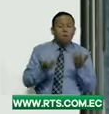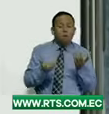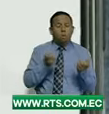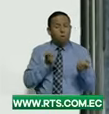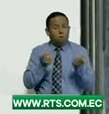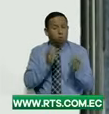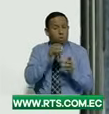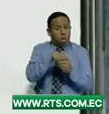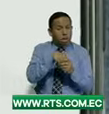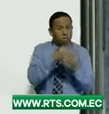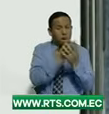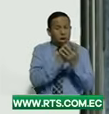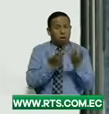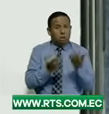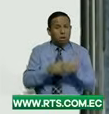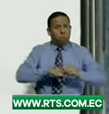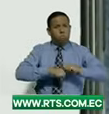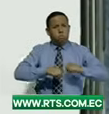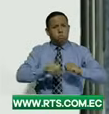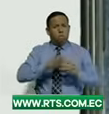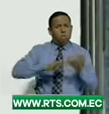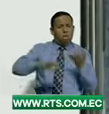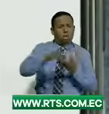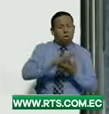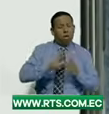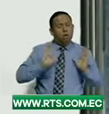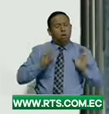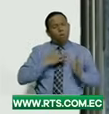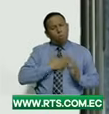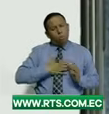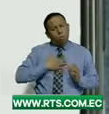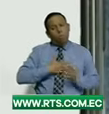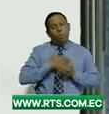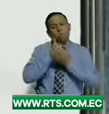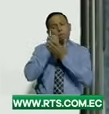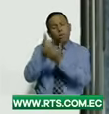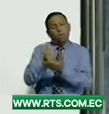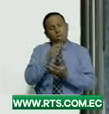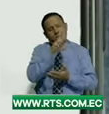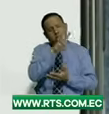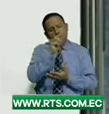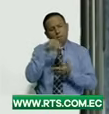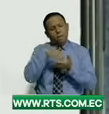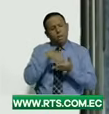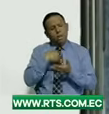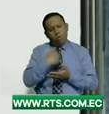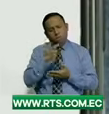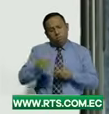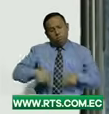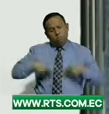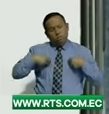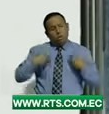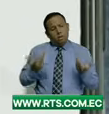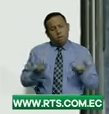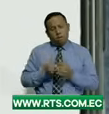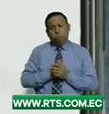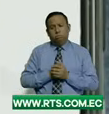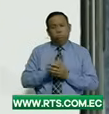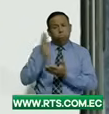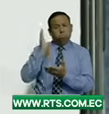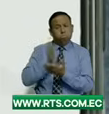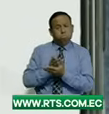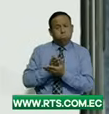la cosa de adentro y hagan bomba, pido sean conscientes y me dejen por lo menos 30M para poder con eso sobrevivir. Si me suspenden